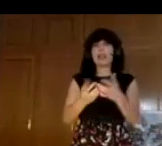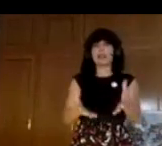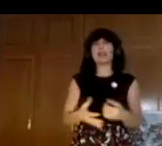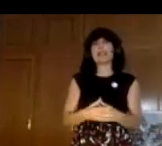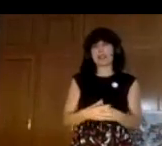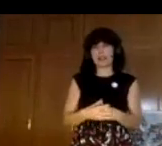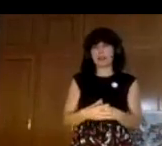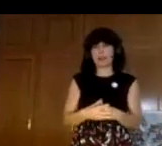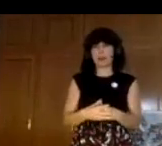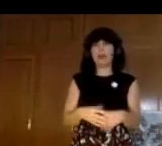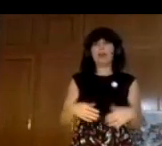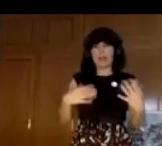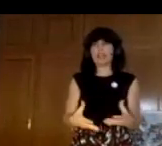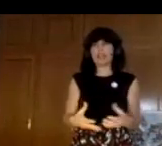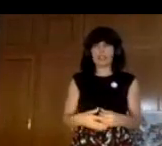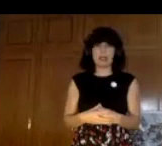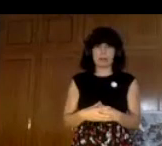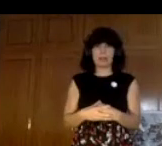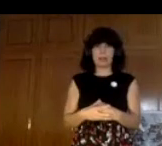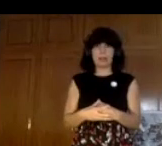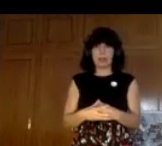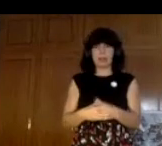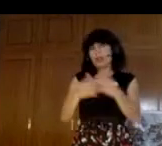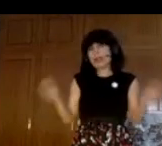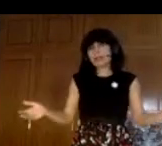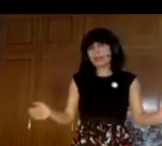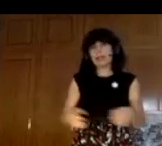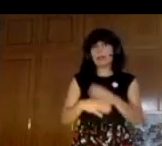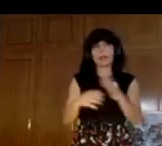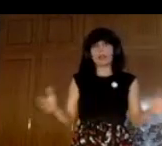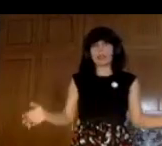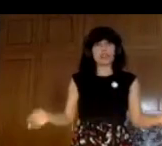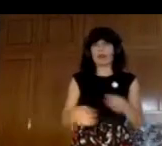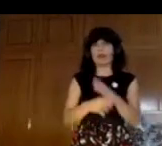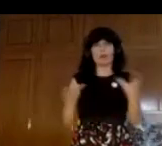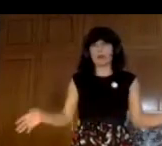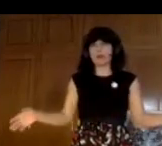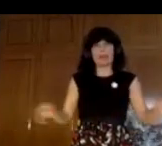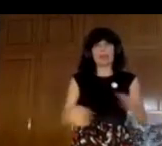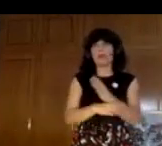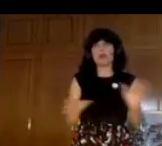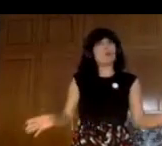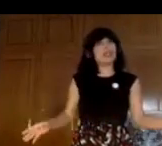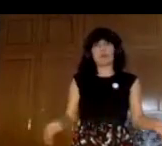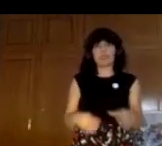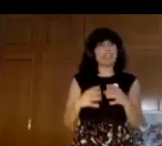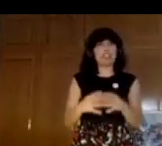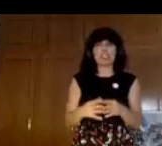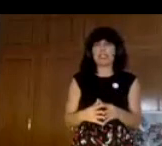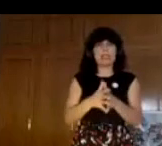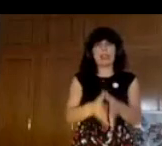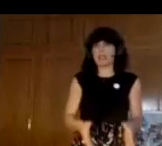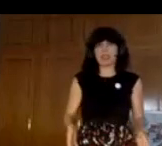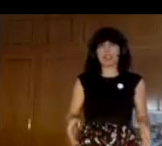audiencia de un estadio de fútbol. Eso sí sirve. Pero el dato de decir cuántos son sobre la población mundial, cada uno lo puede interpretar, no